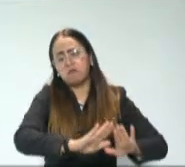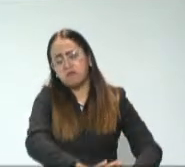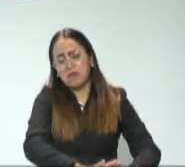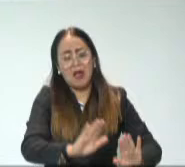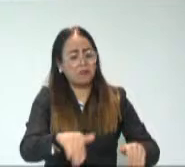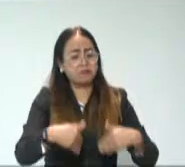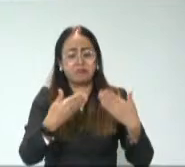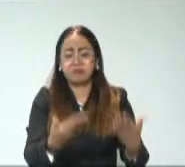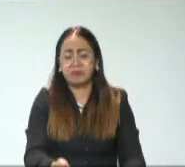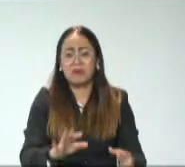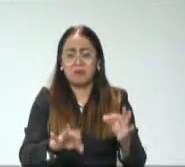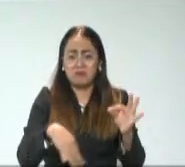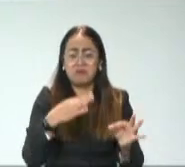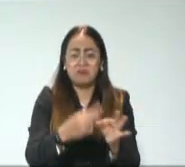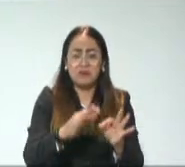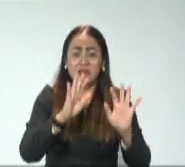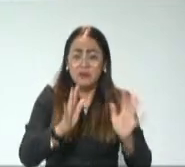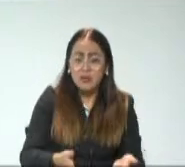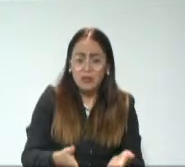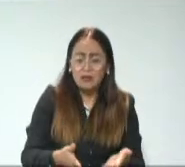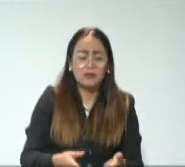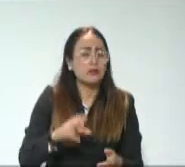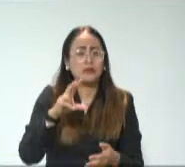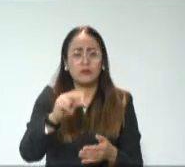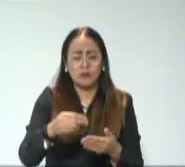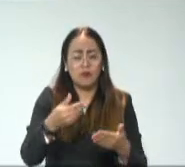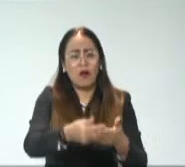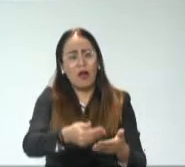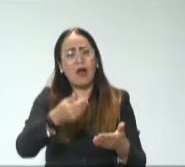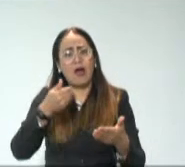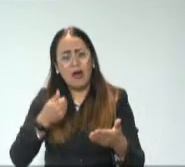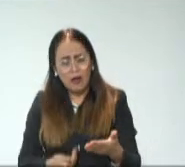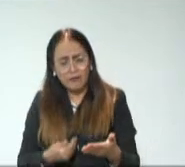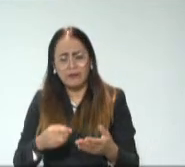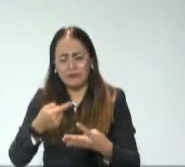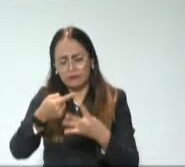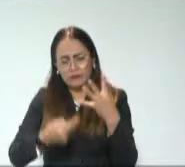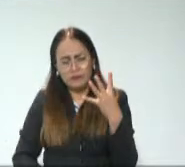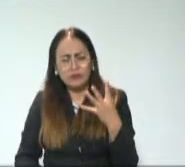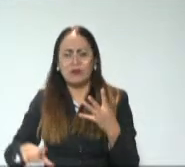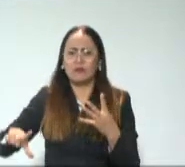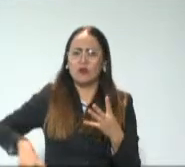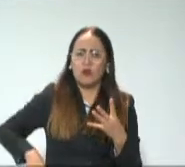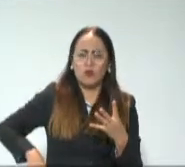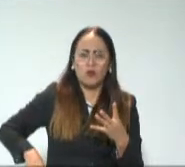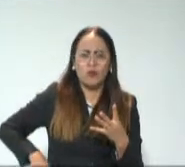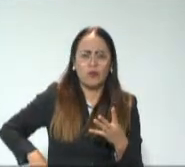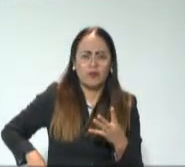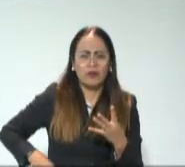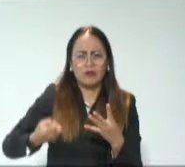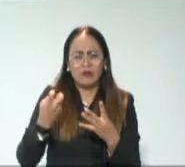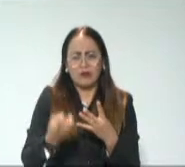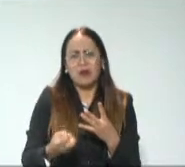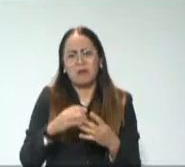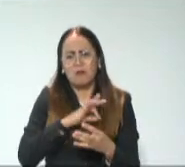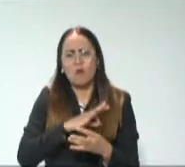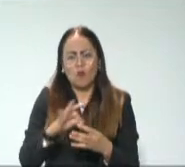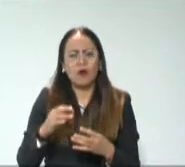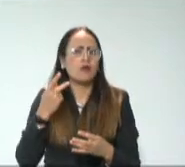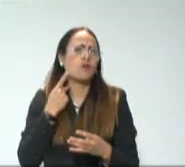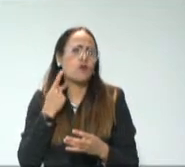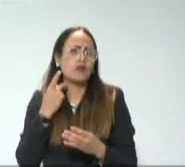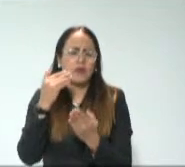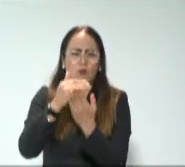llega y que implica la construcción de un marco de gobernanza que habilita la transparencia como política